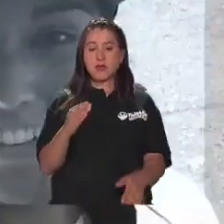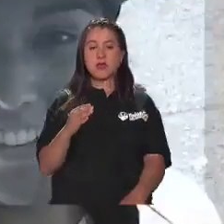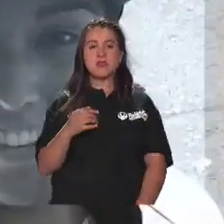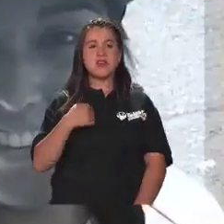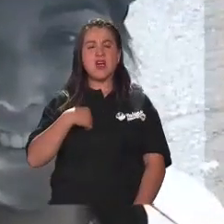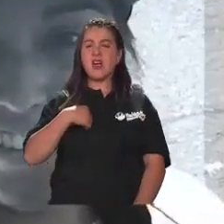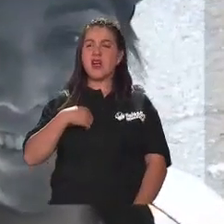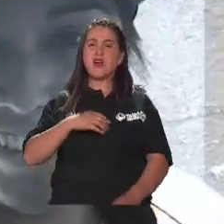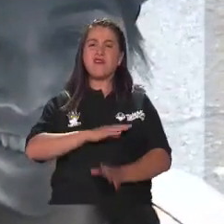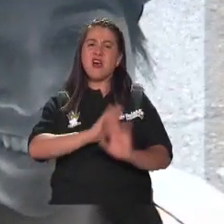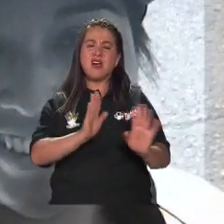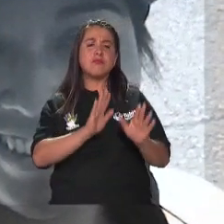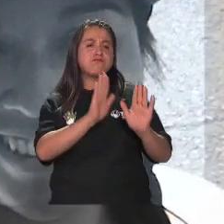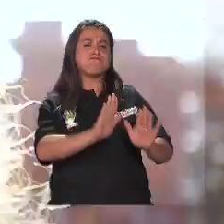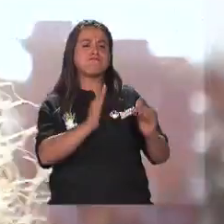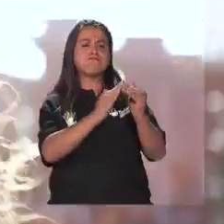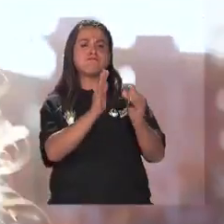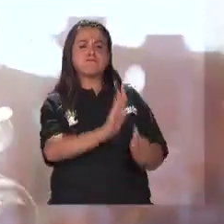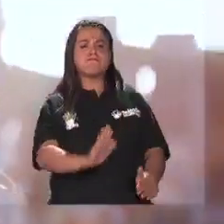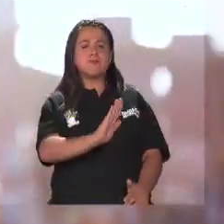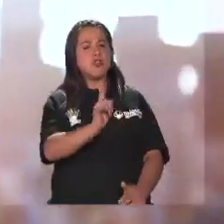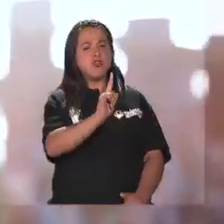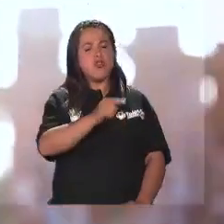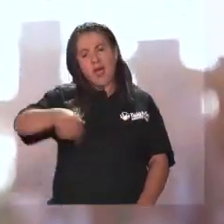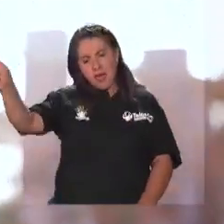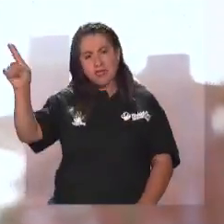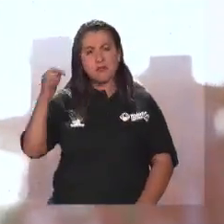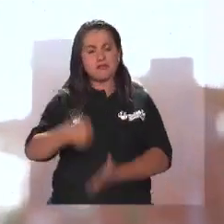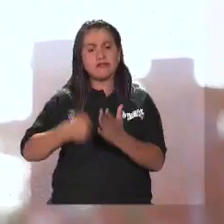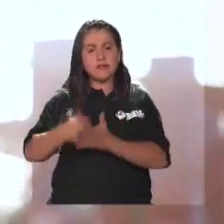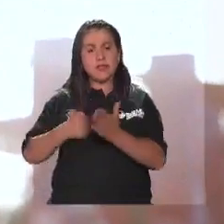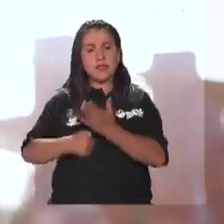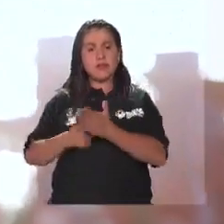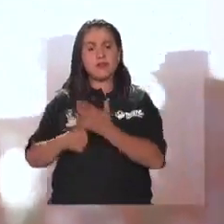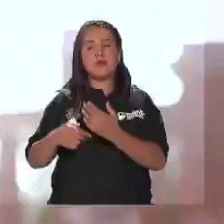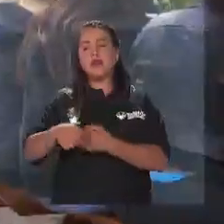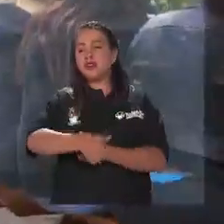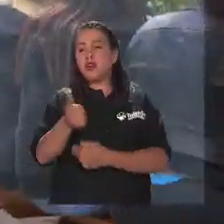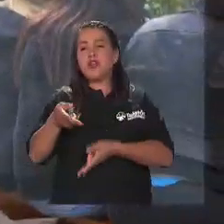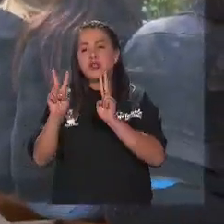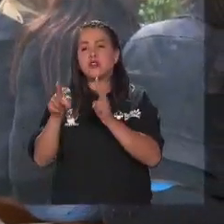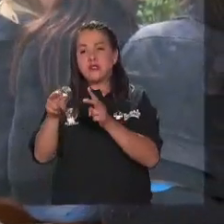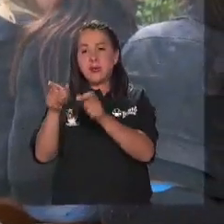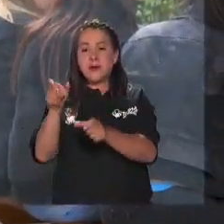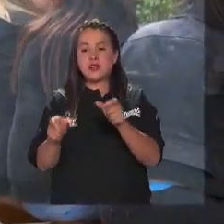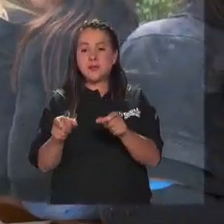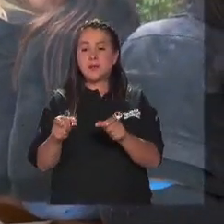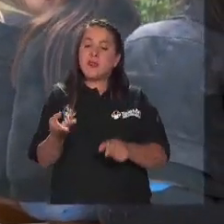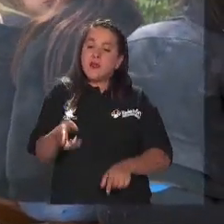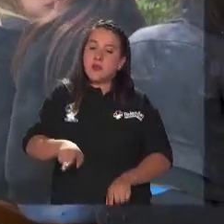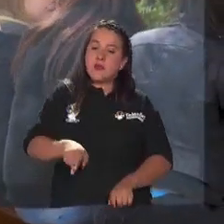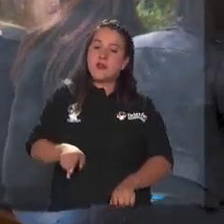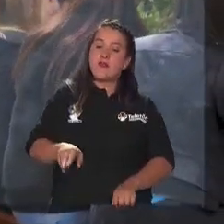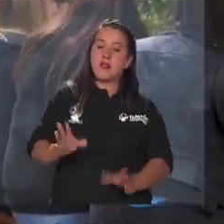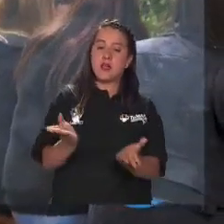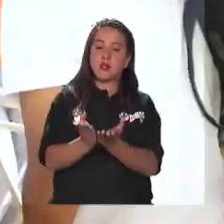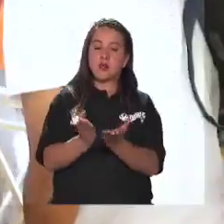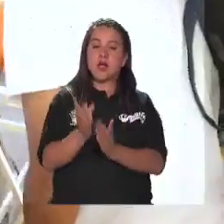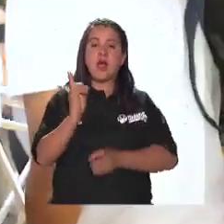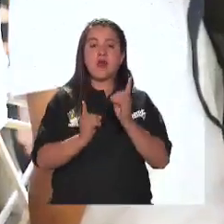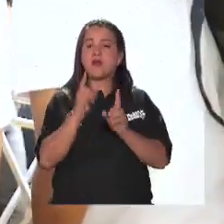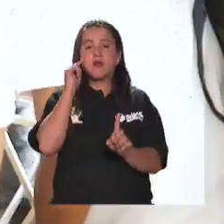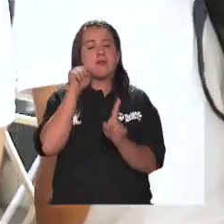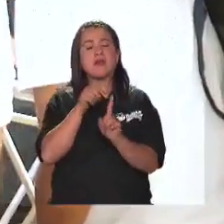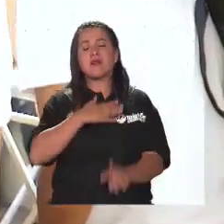basta, no podéis quedarte en tu casa sin hacer nada. Tenéis que salir y pelear por los derechos de esas personas. Tomé la decisión de volver a estudiar algo que me